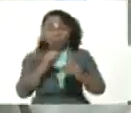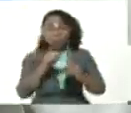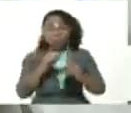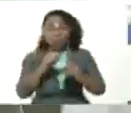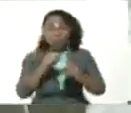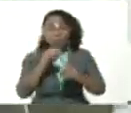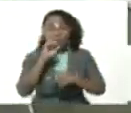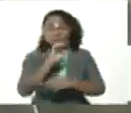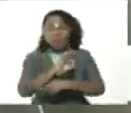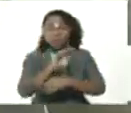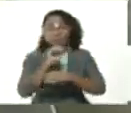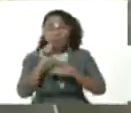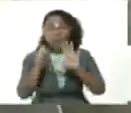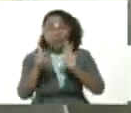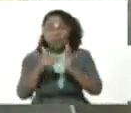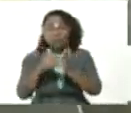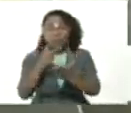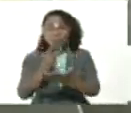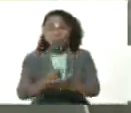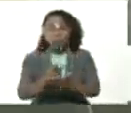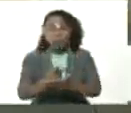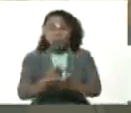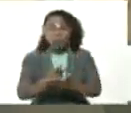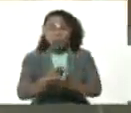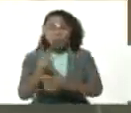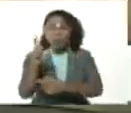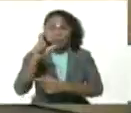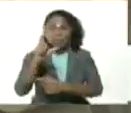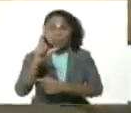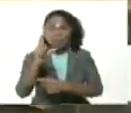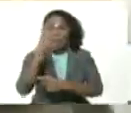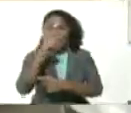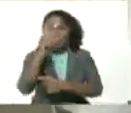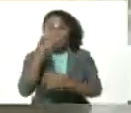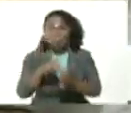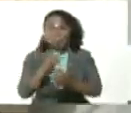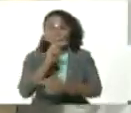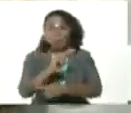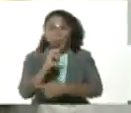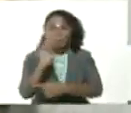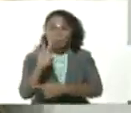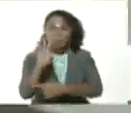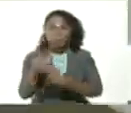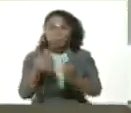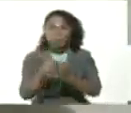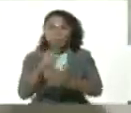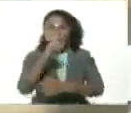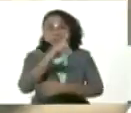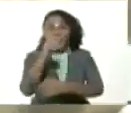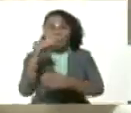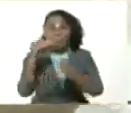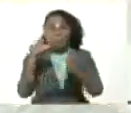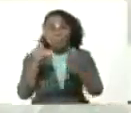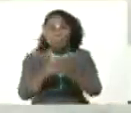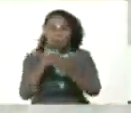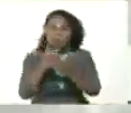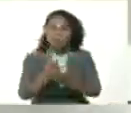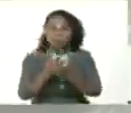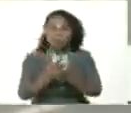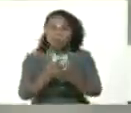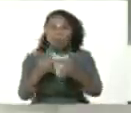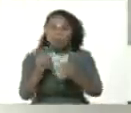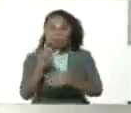exportación de 36.000 toneladas de camarón y para el año 2024 llegar a la meta de 100.000 toneladas de